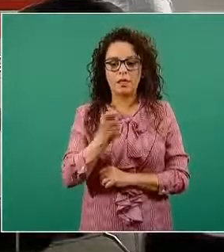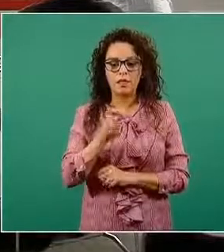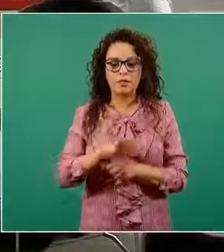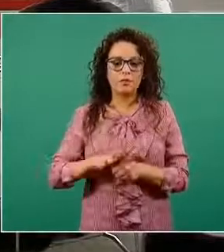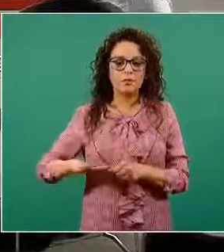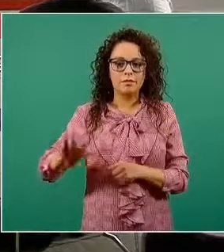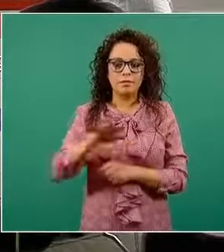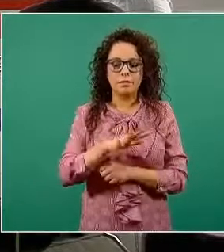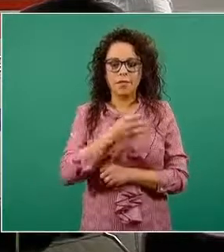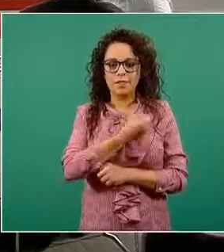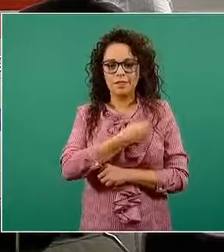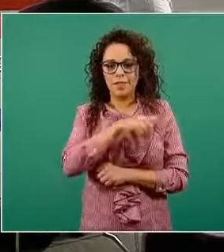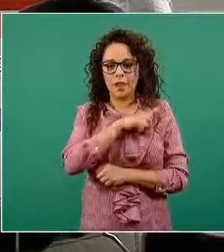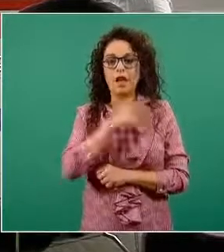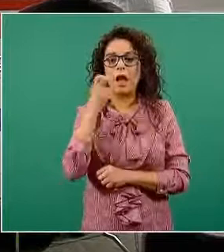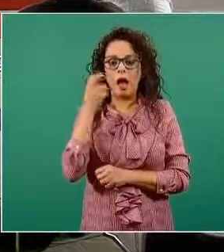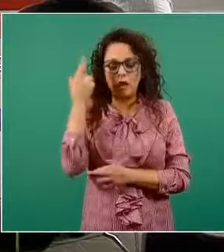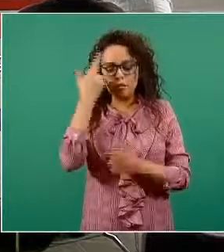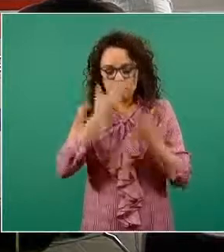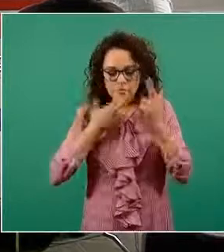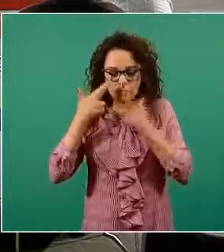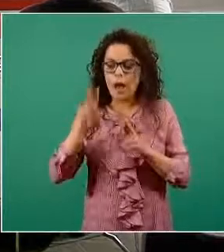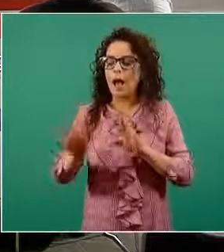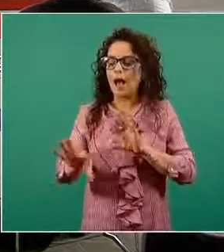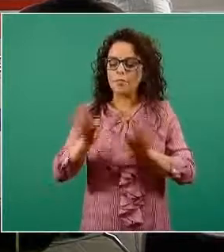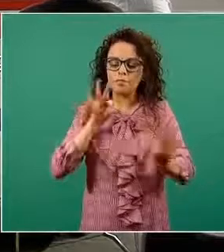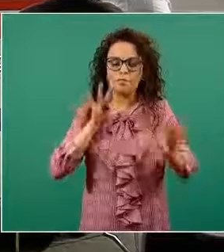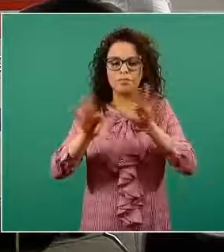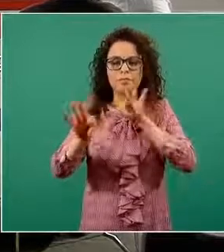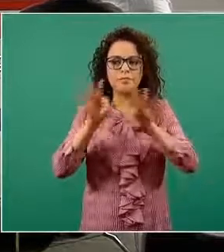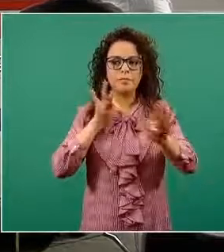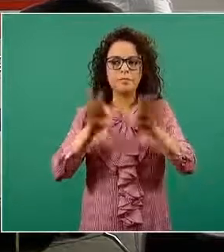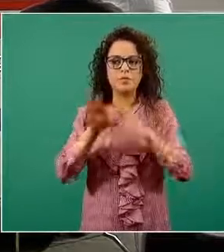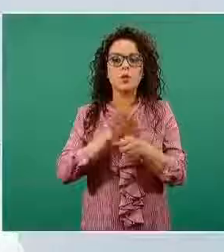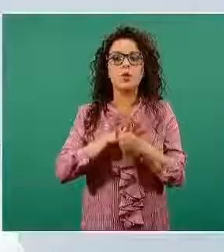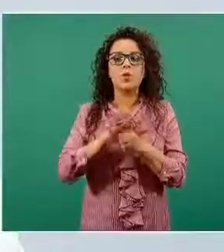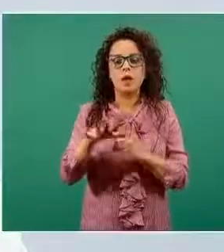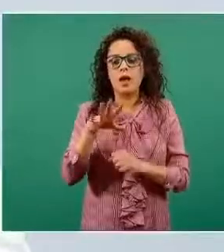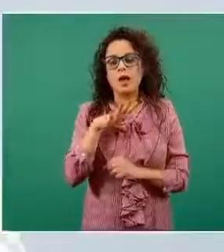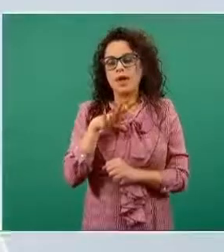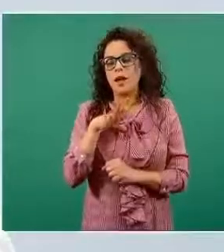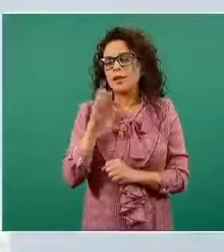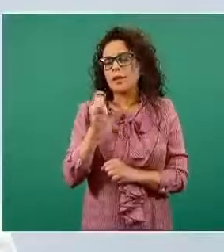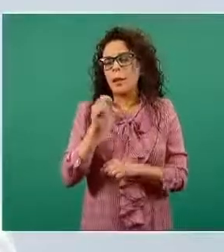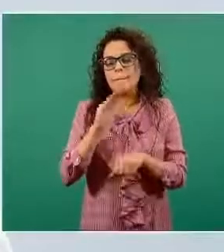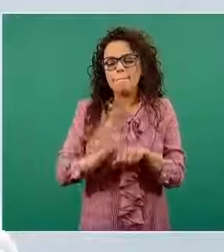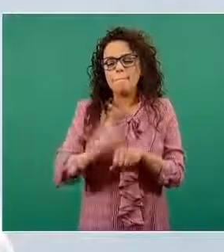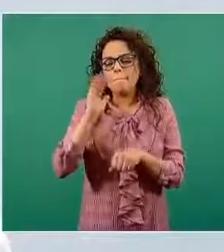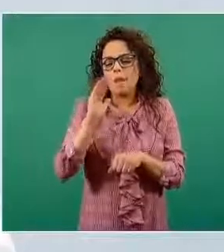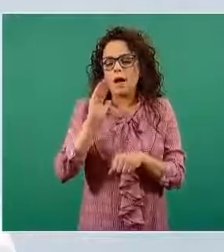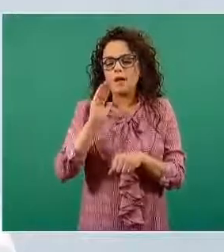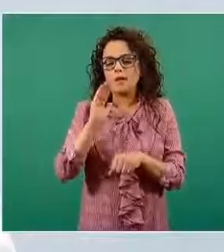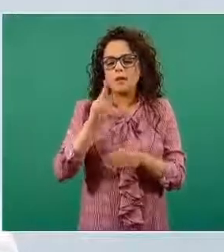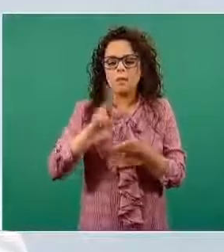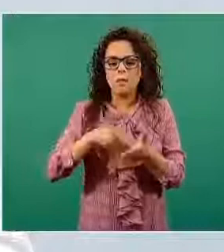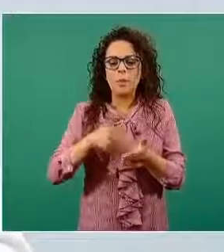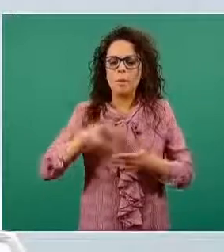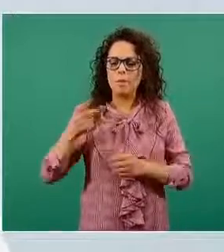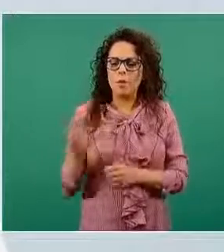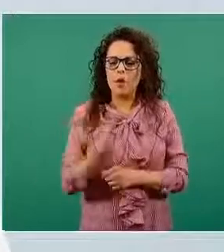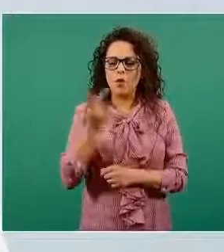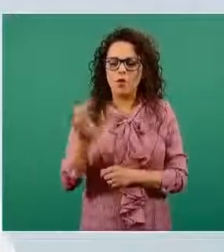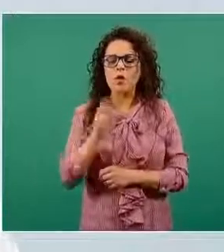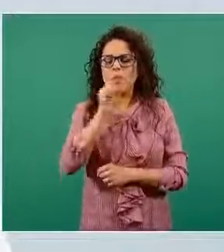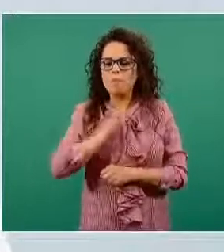quien los concentra, los revisa y entonces selecciona aquellos que han tenido, digamos, más repeticiones